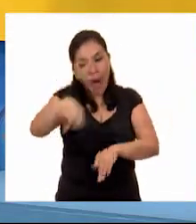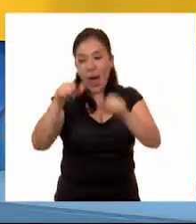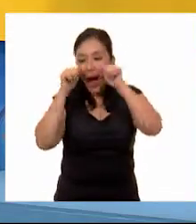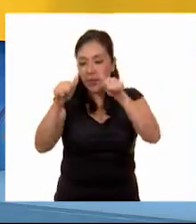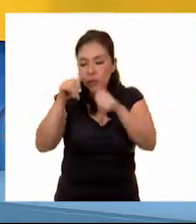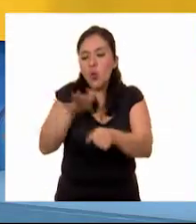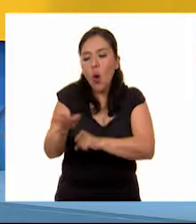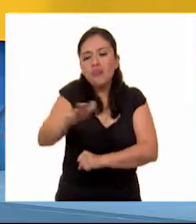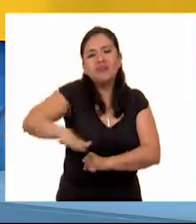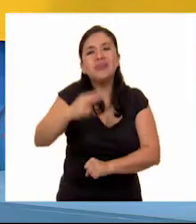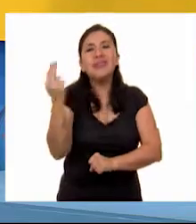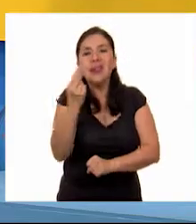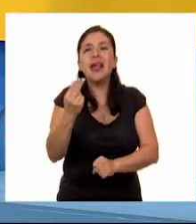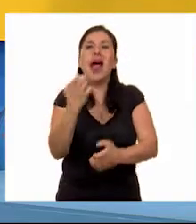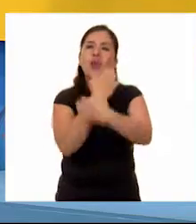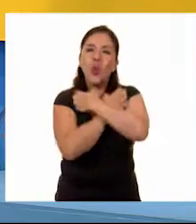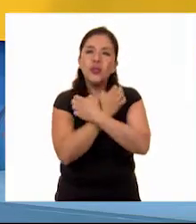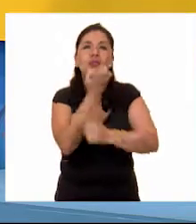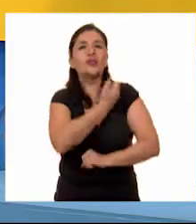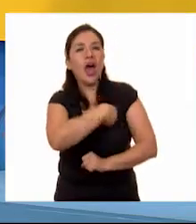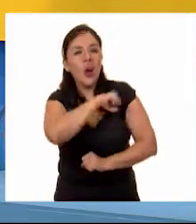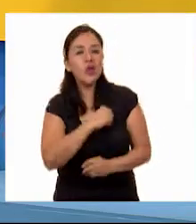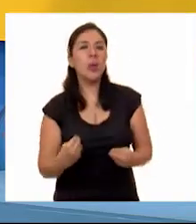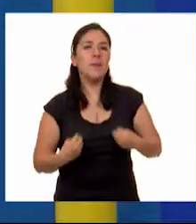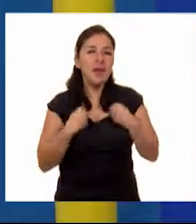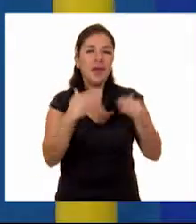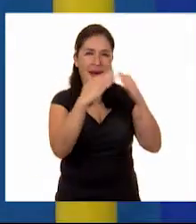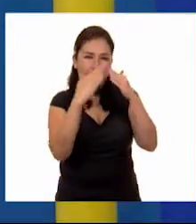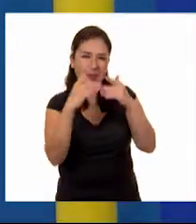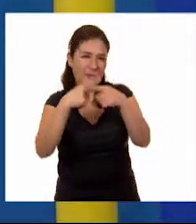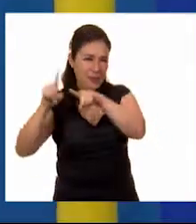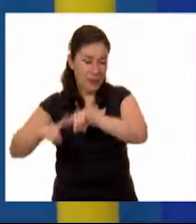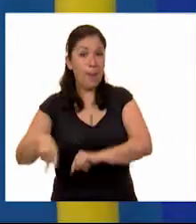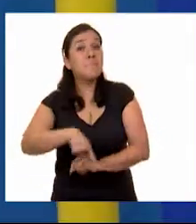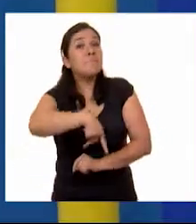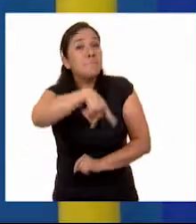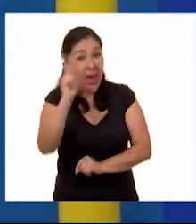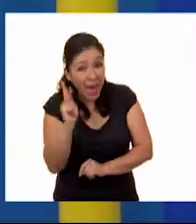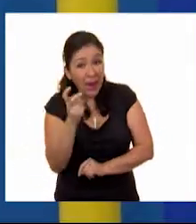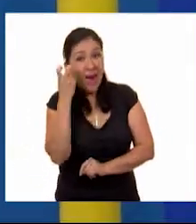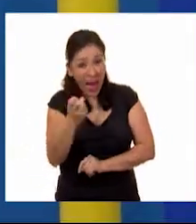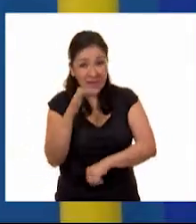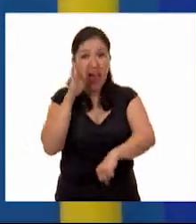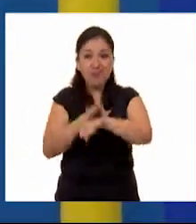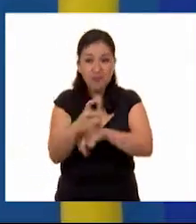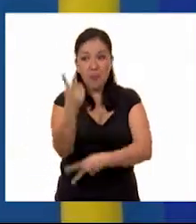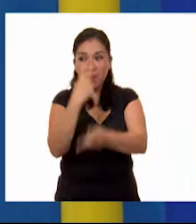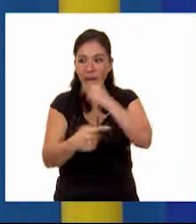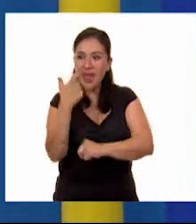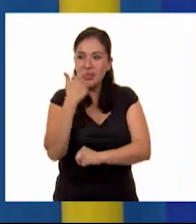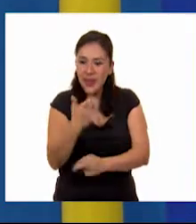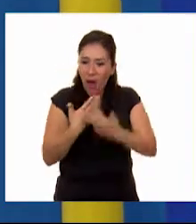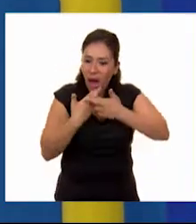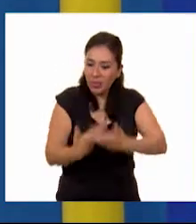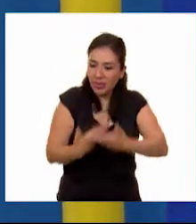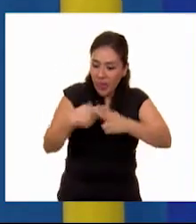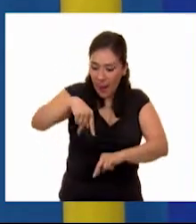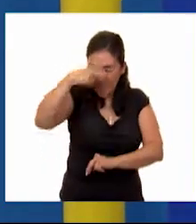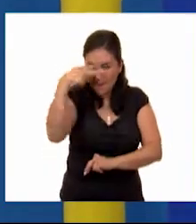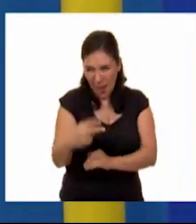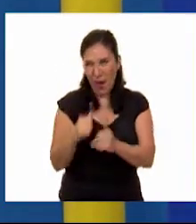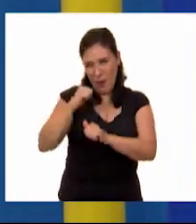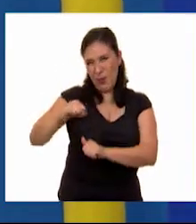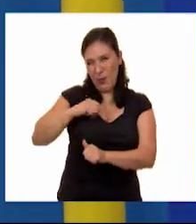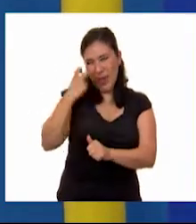necesidades colectivas de educación, salud y vivienda. Sin embargo, a pesar de la abundancia económica que experimentaba México en esos